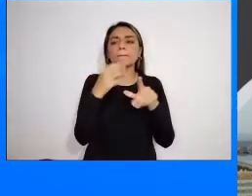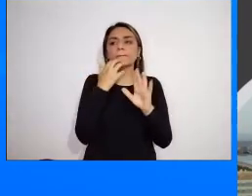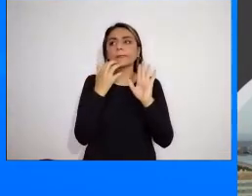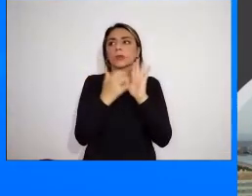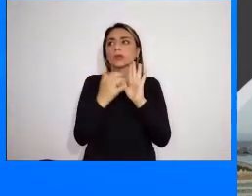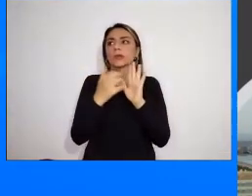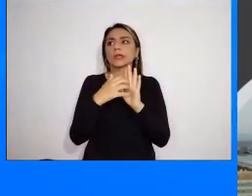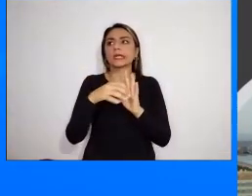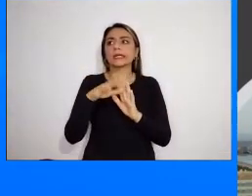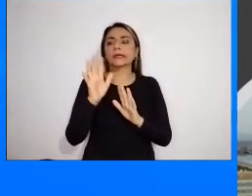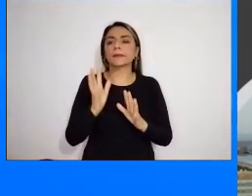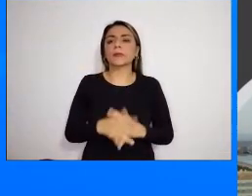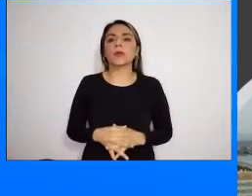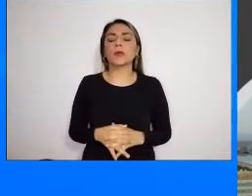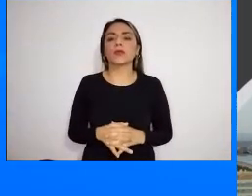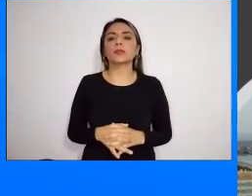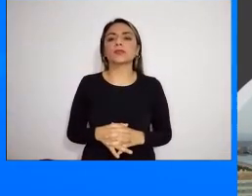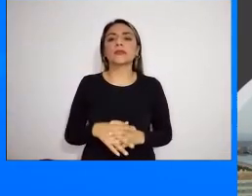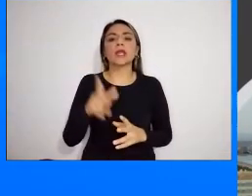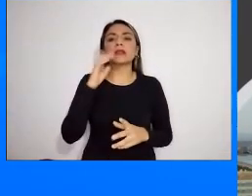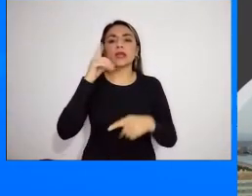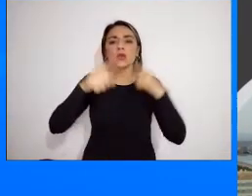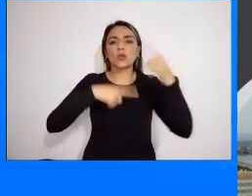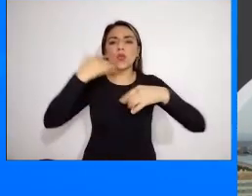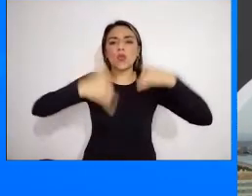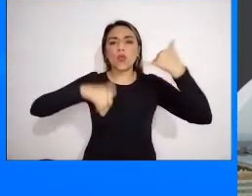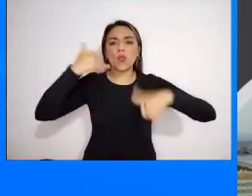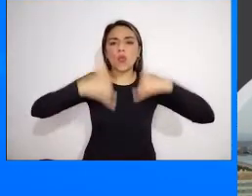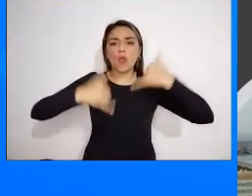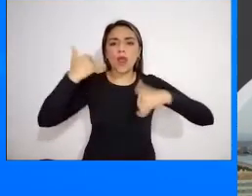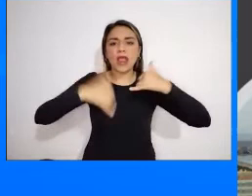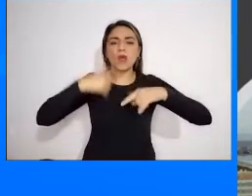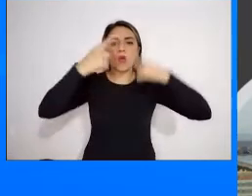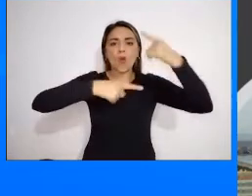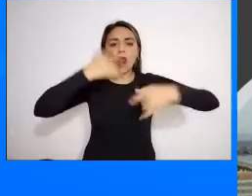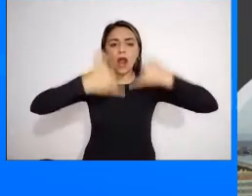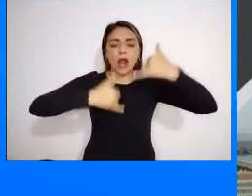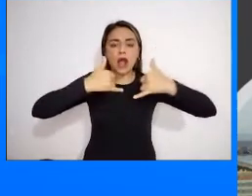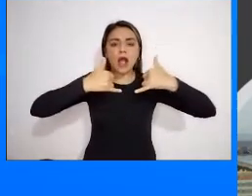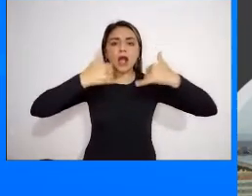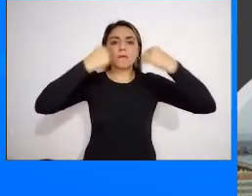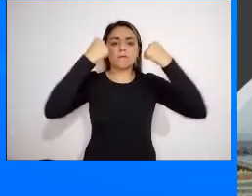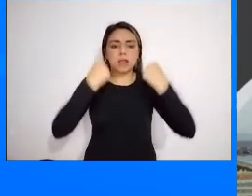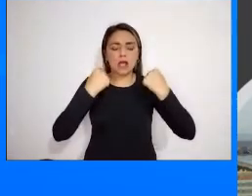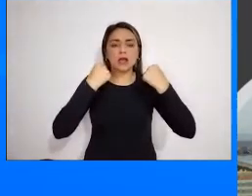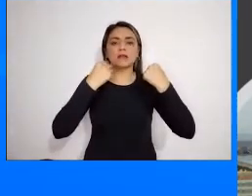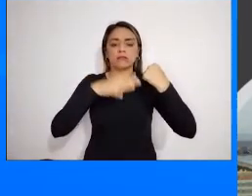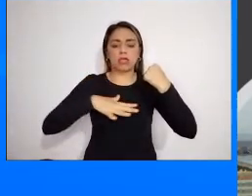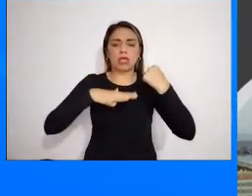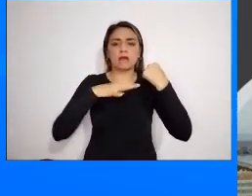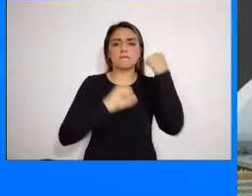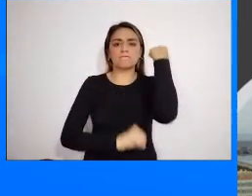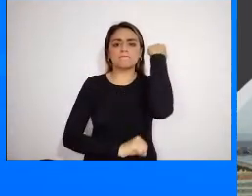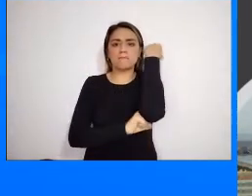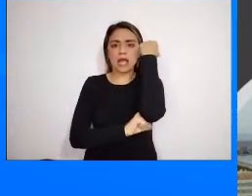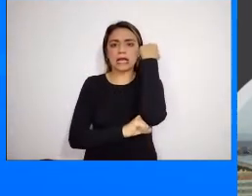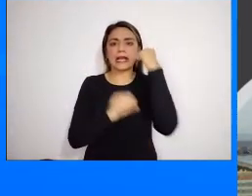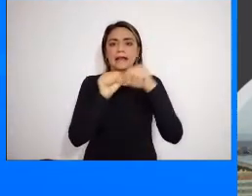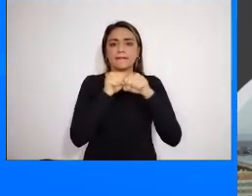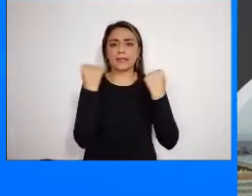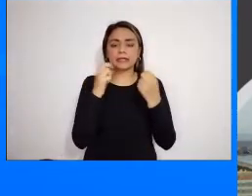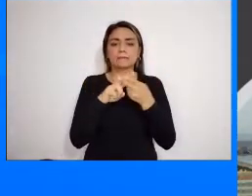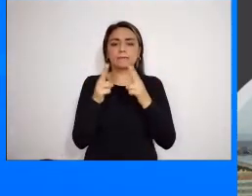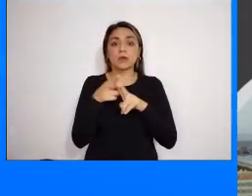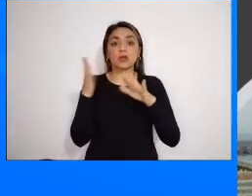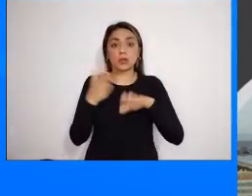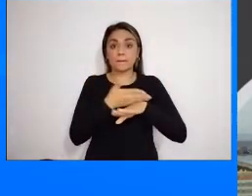ejemplo, atractivos mecánicos. Entonces, eso también ayuda a que el suelo se impacte de alguna manera. Y como lo vamos